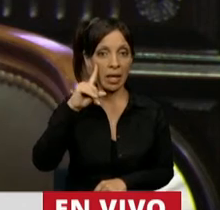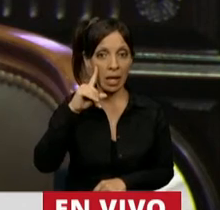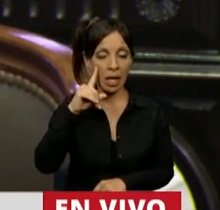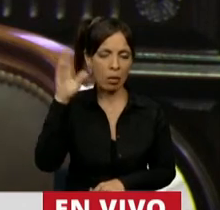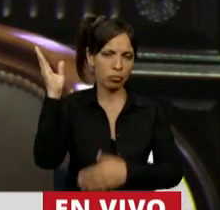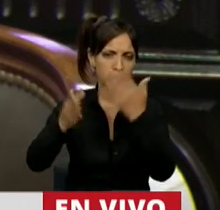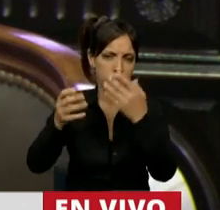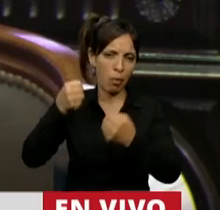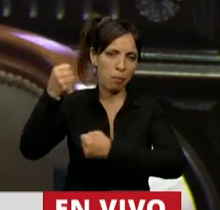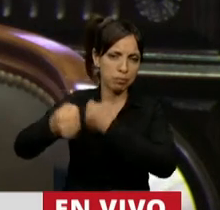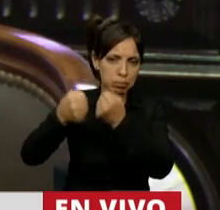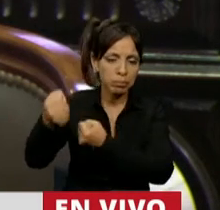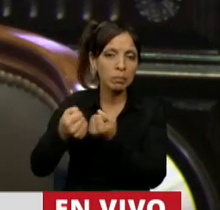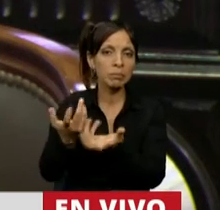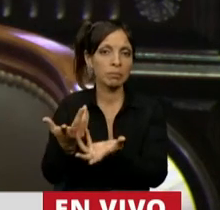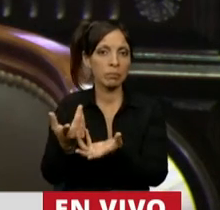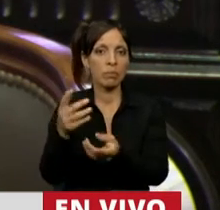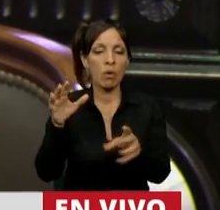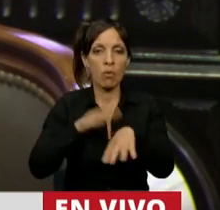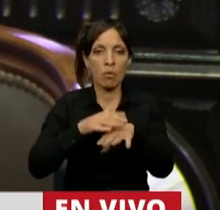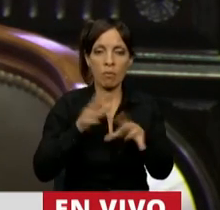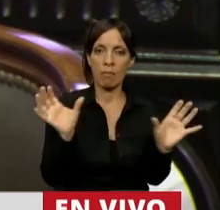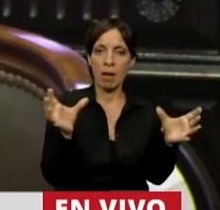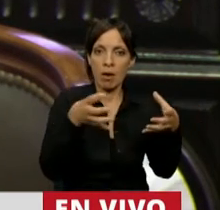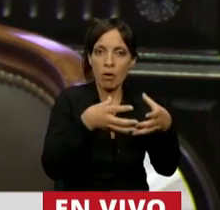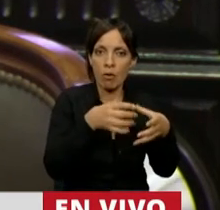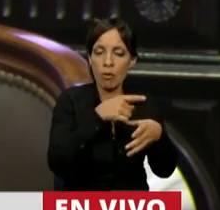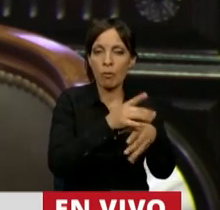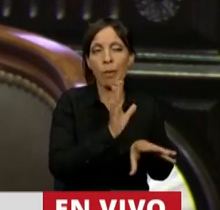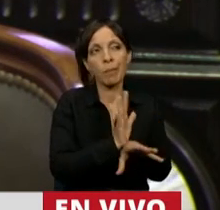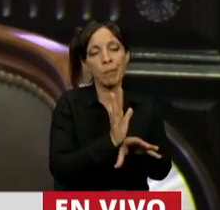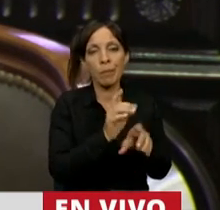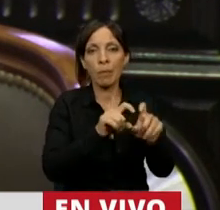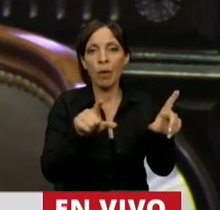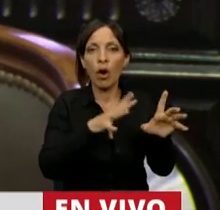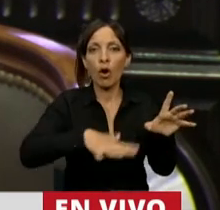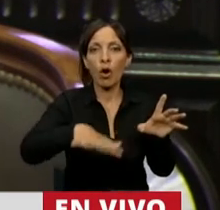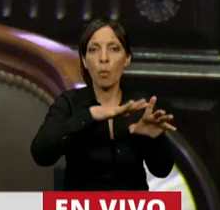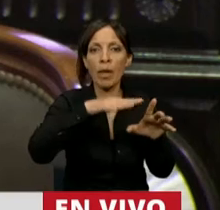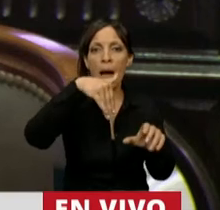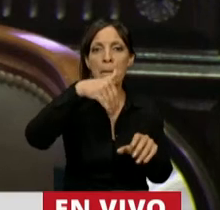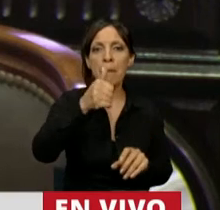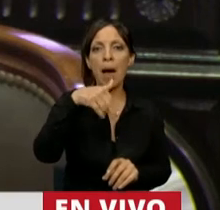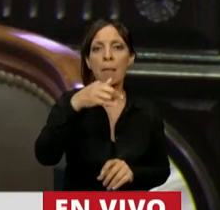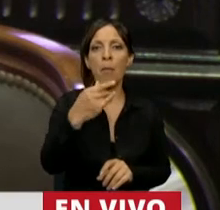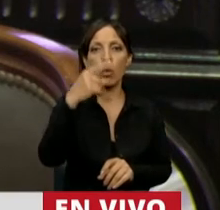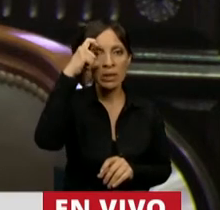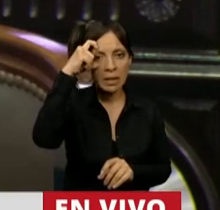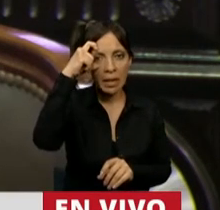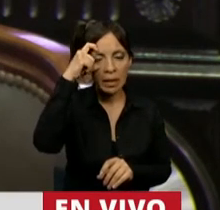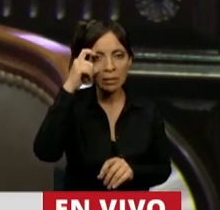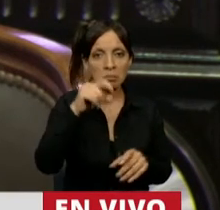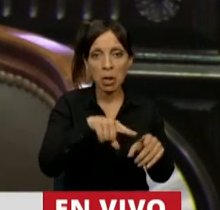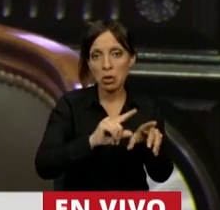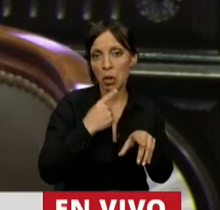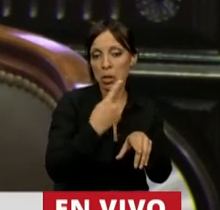agredido, golpeado por este grupo autodenominado Comunidad Mapuche. Y digo autodenominado